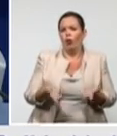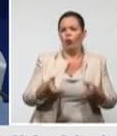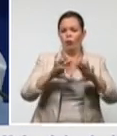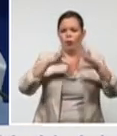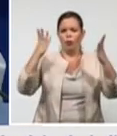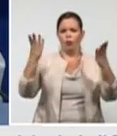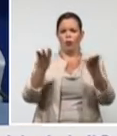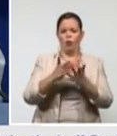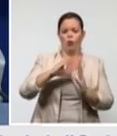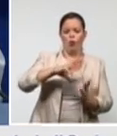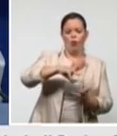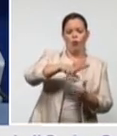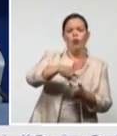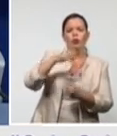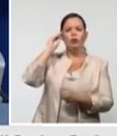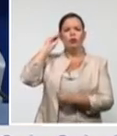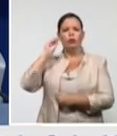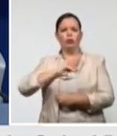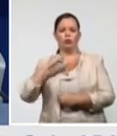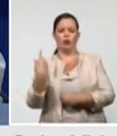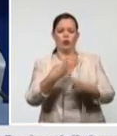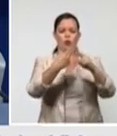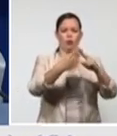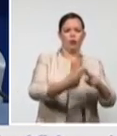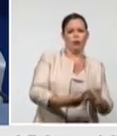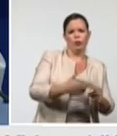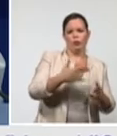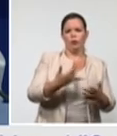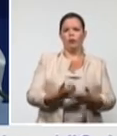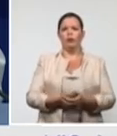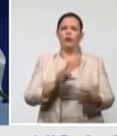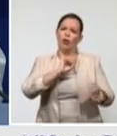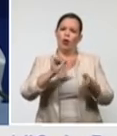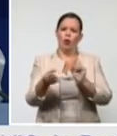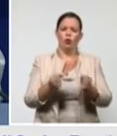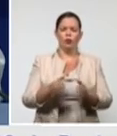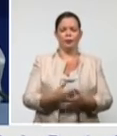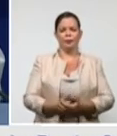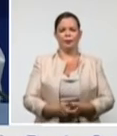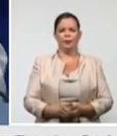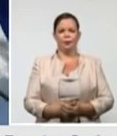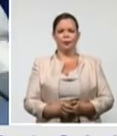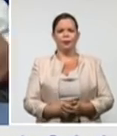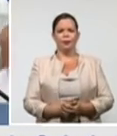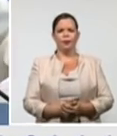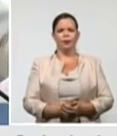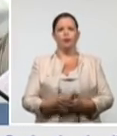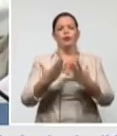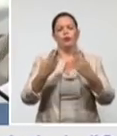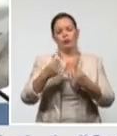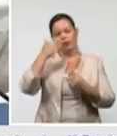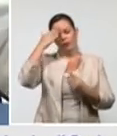la mortalidad y desde el punto de vista de la incidencia. Agradecemos al profe Juan Carlos.